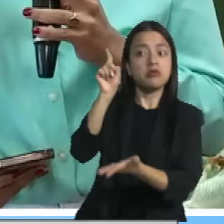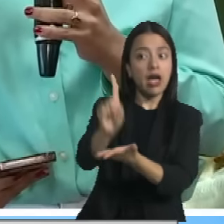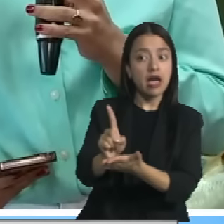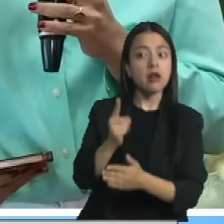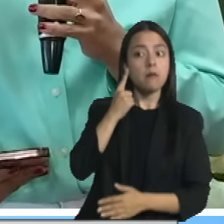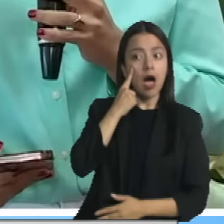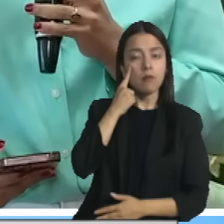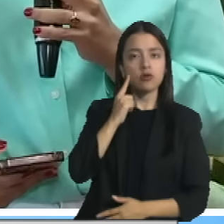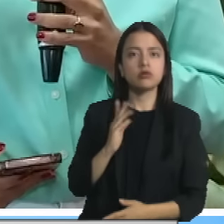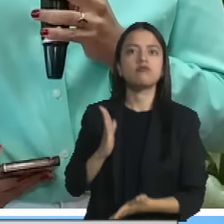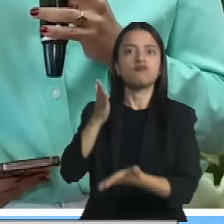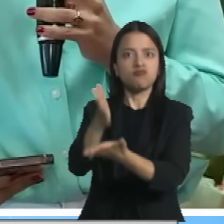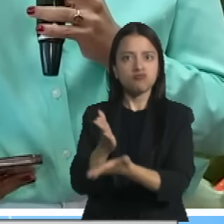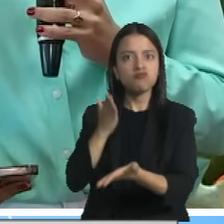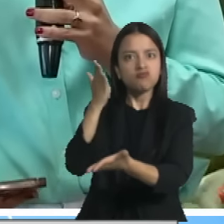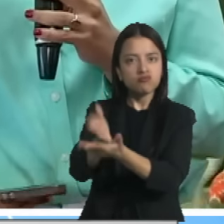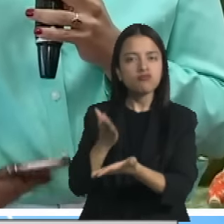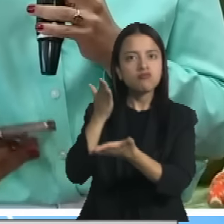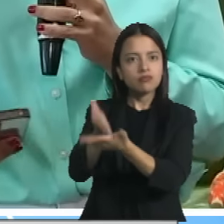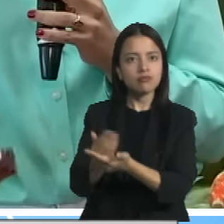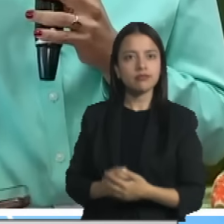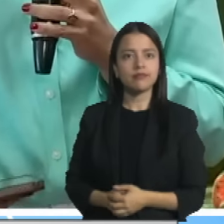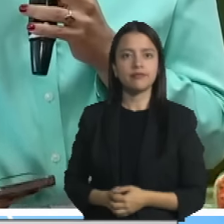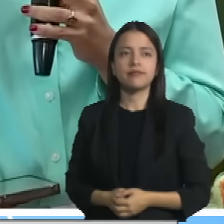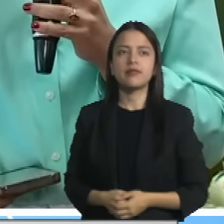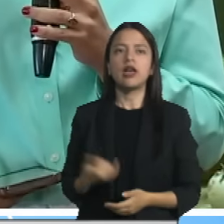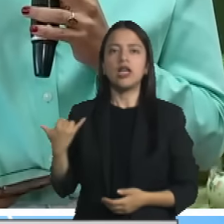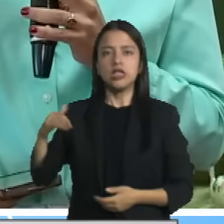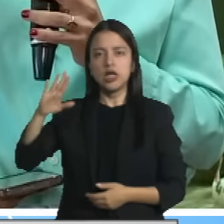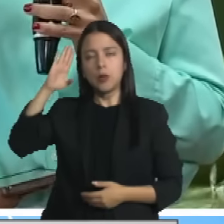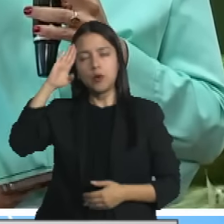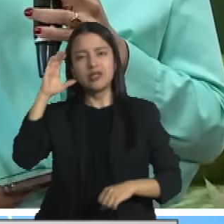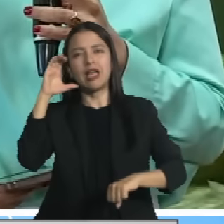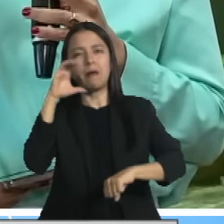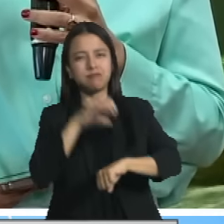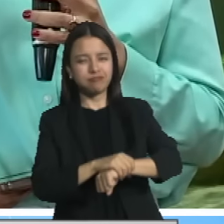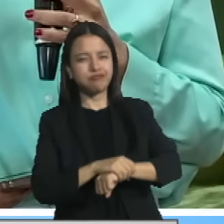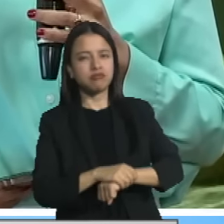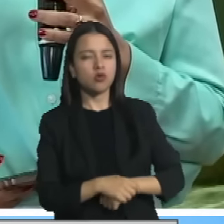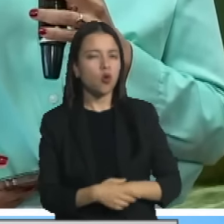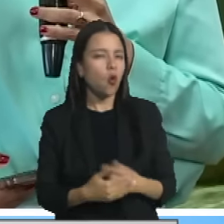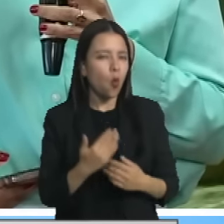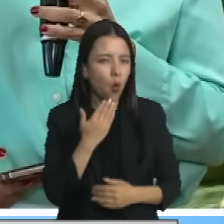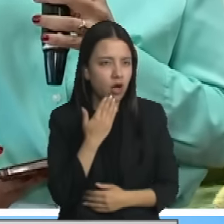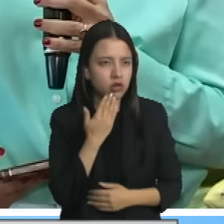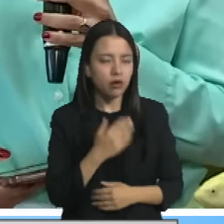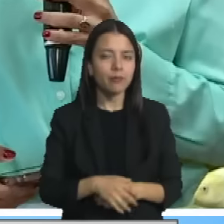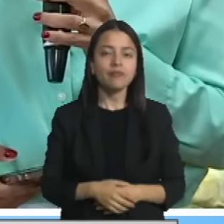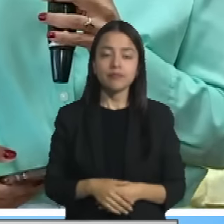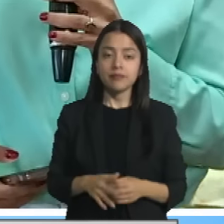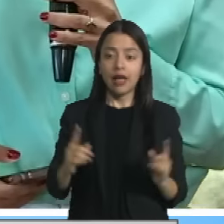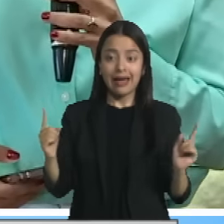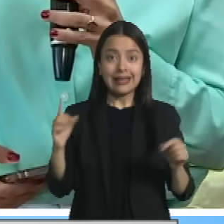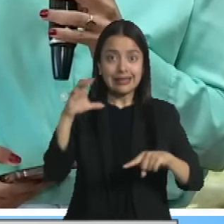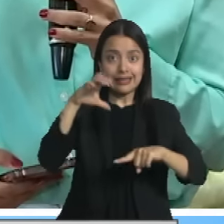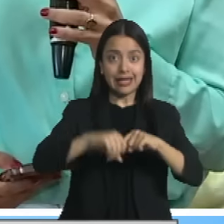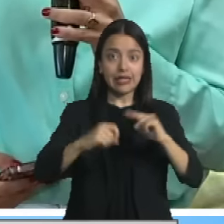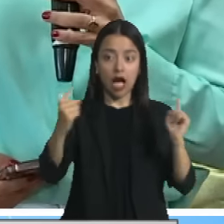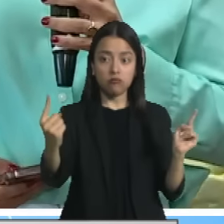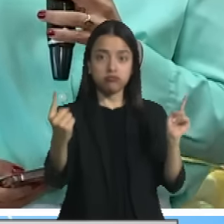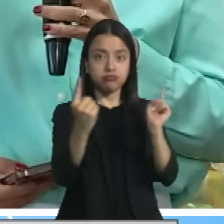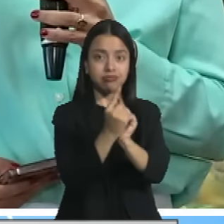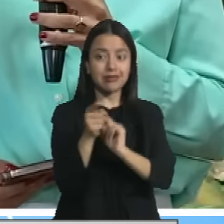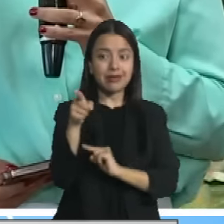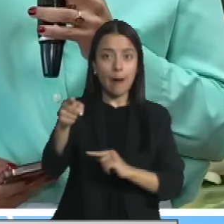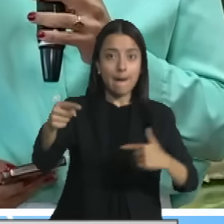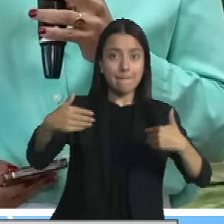en su lugar de trabajo. Las autoridades capturaron a estas personas cuando citaron a la mujer en un sector industrial y se disponían a recibir la